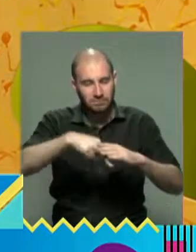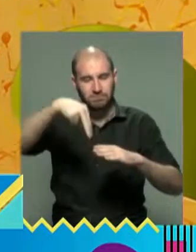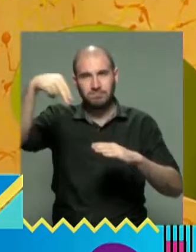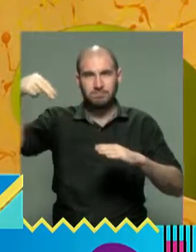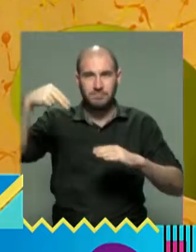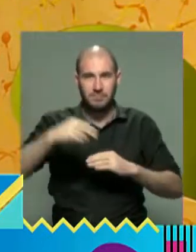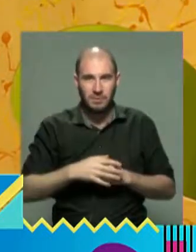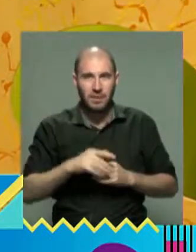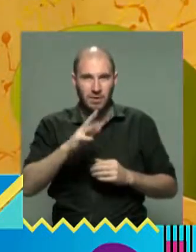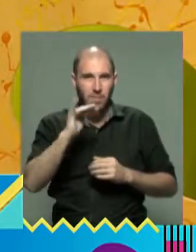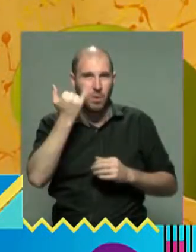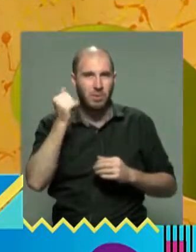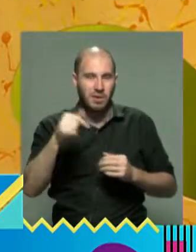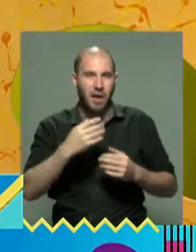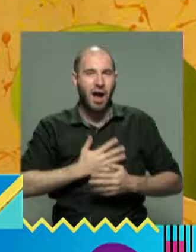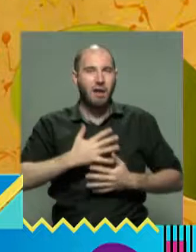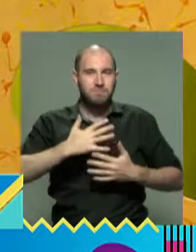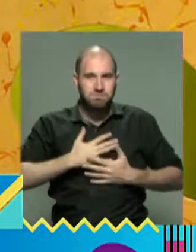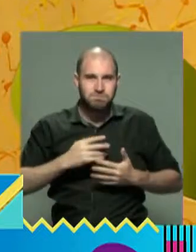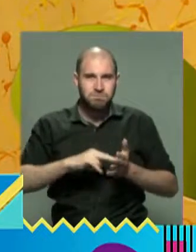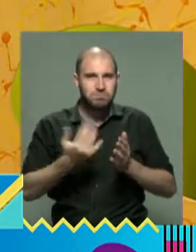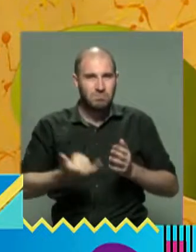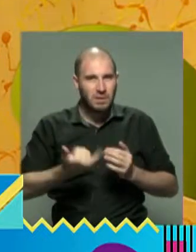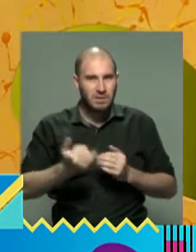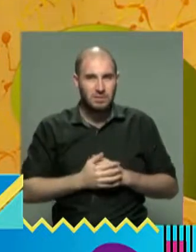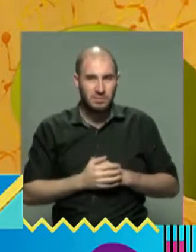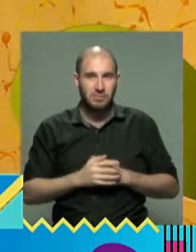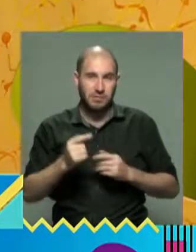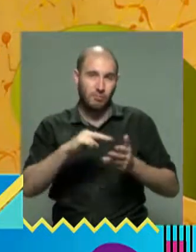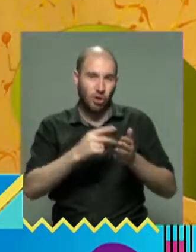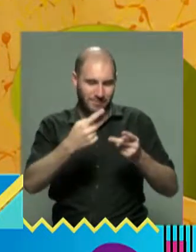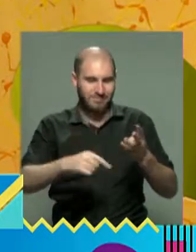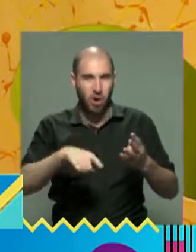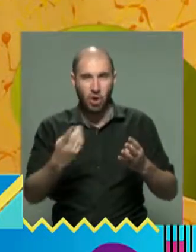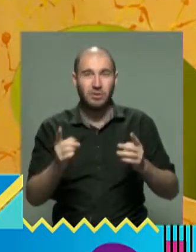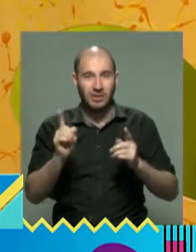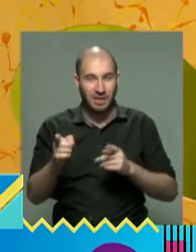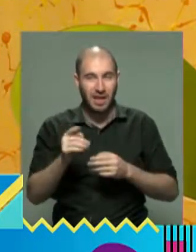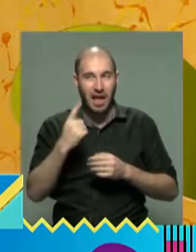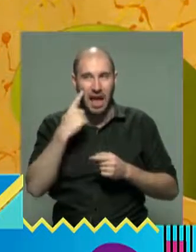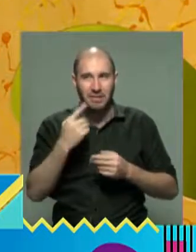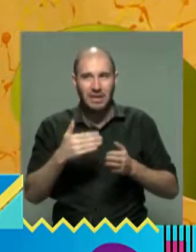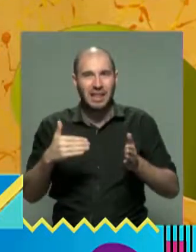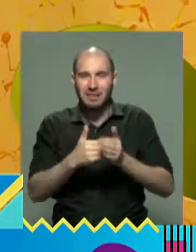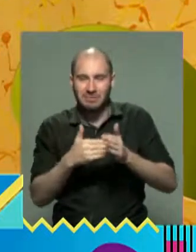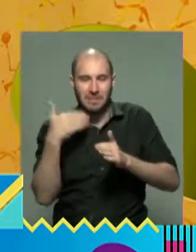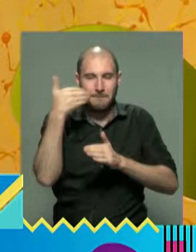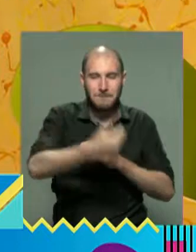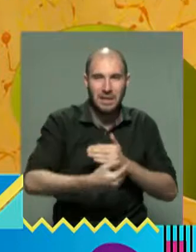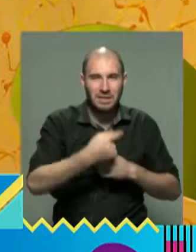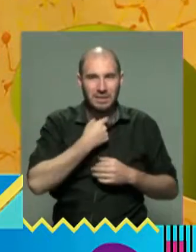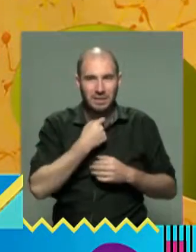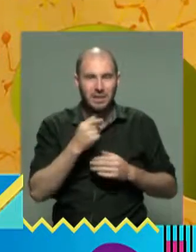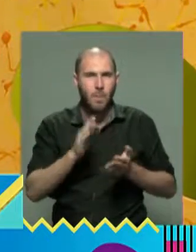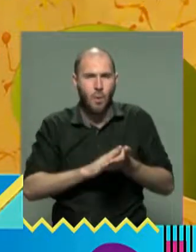ahí nos enteramos nosotros que era asmática y que tenía ciertos problemas. Ella estaba tratando de vencer un límite, de